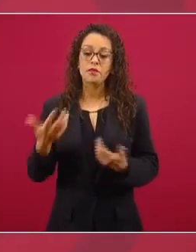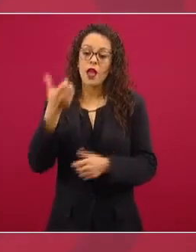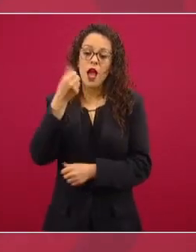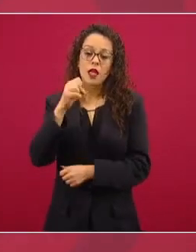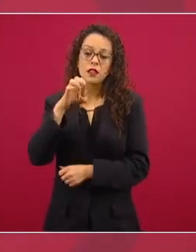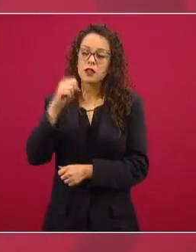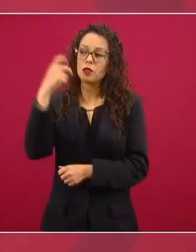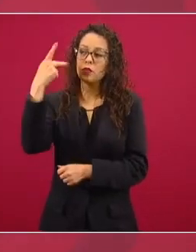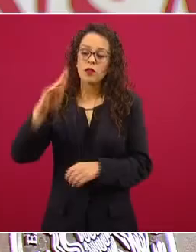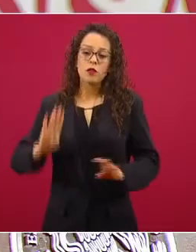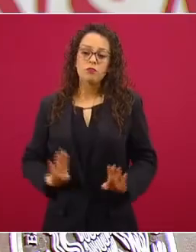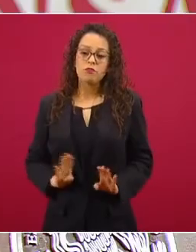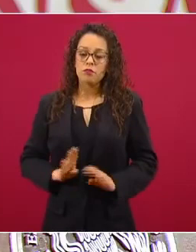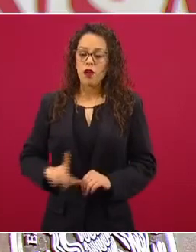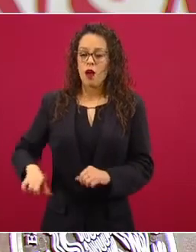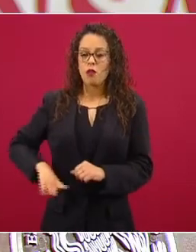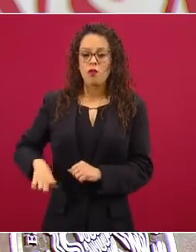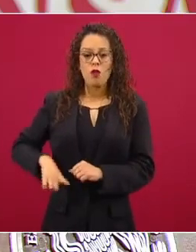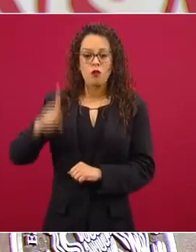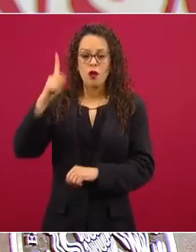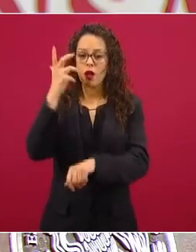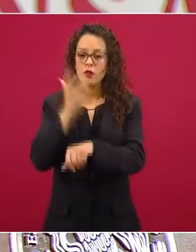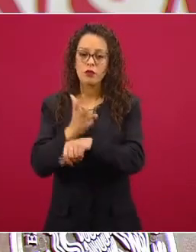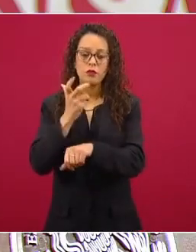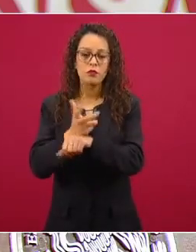Unidos. Ellos